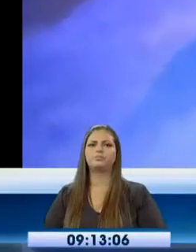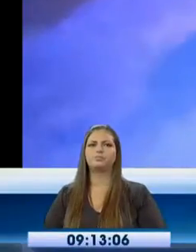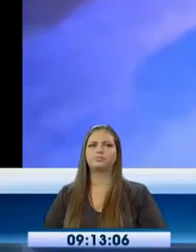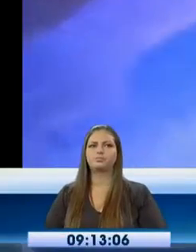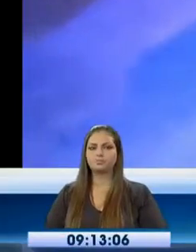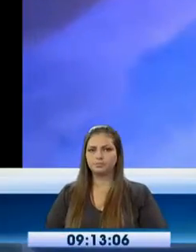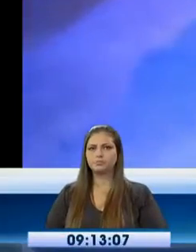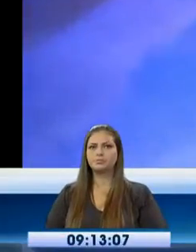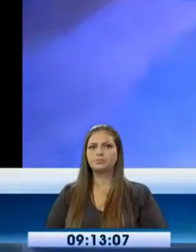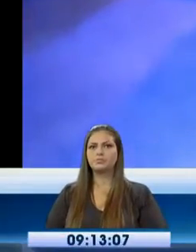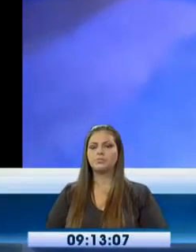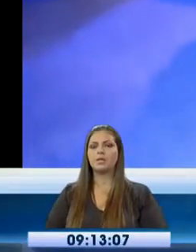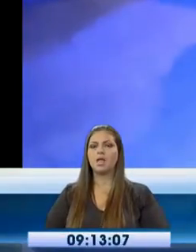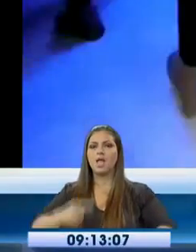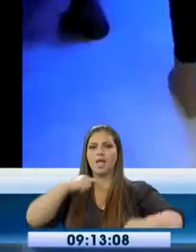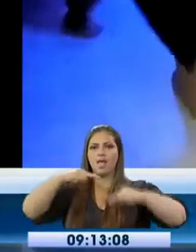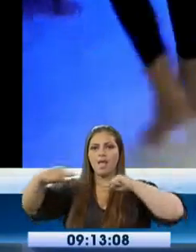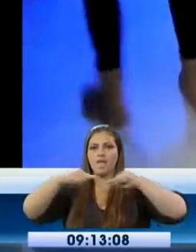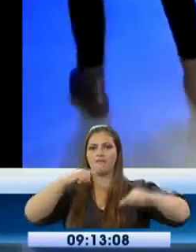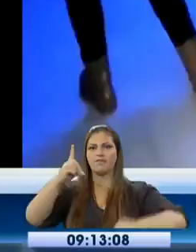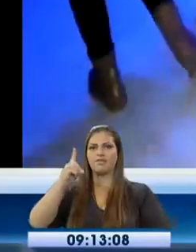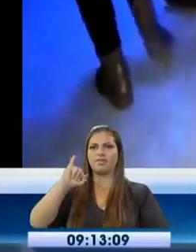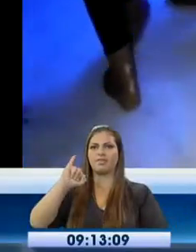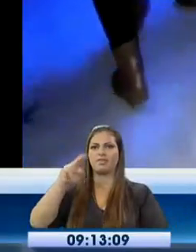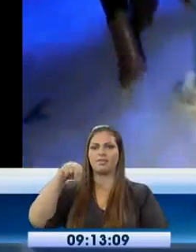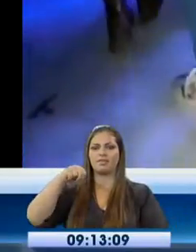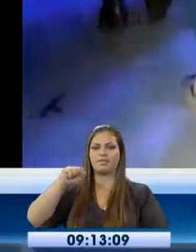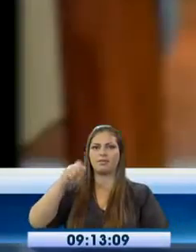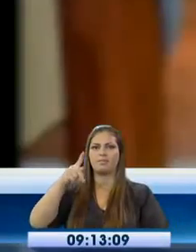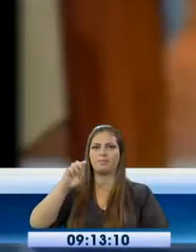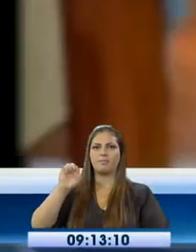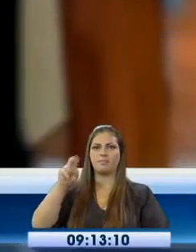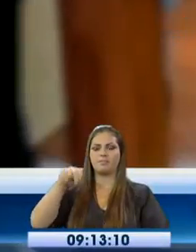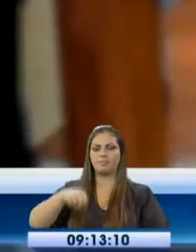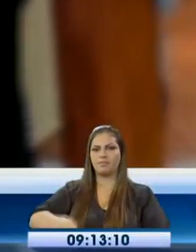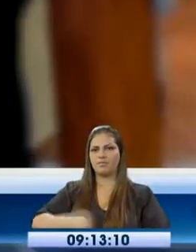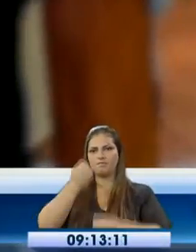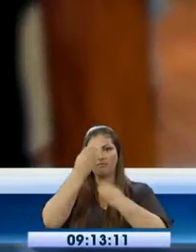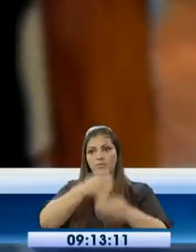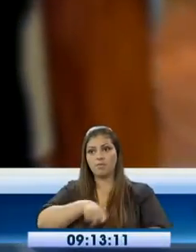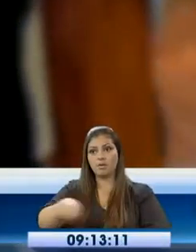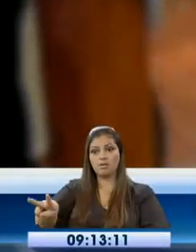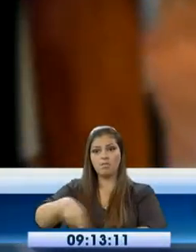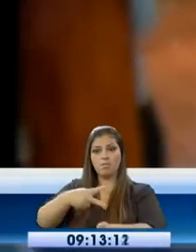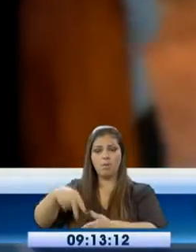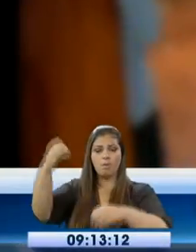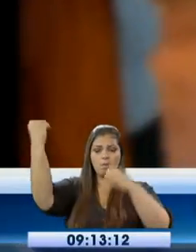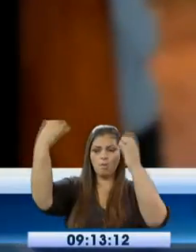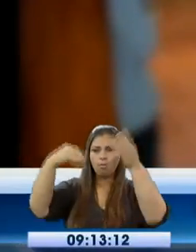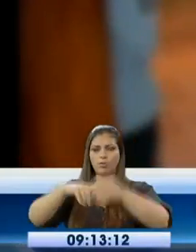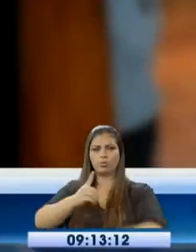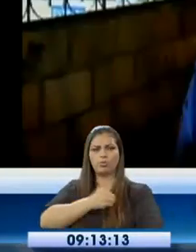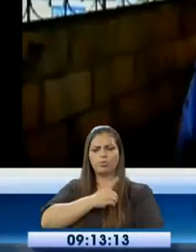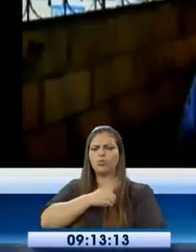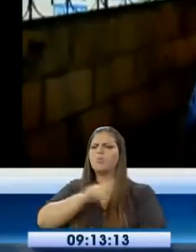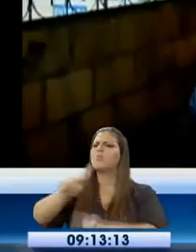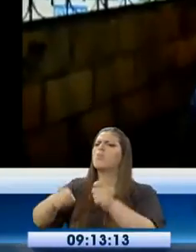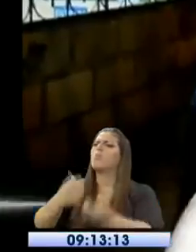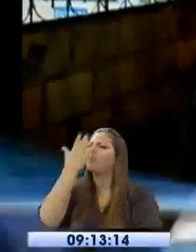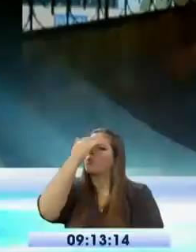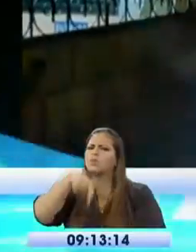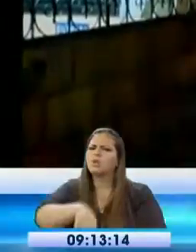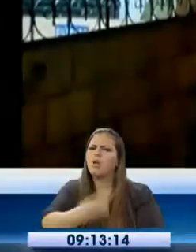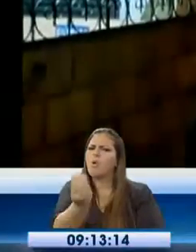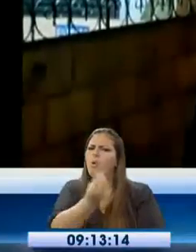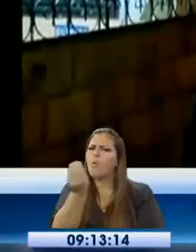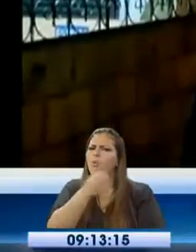Según comentó el jefe de la DINAPEN de La Azuay, el dueño de la discoteca manifestó que las bebidas alcohólicas solo se vendían a mayores de edad. Había